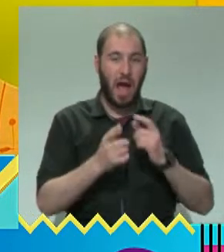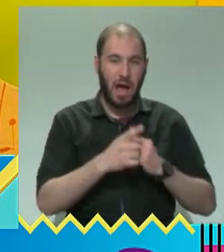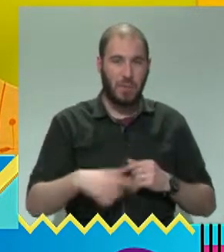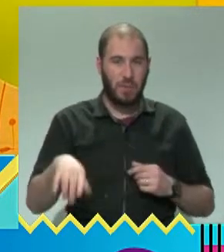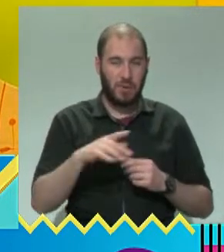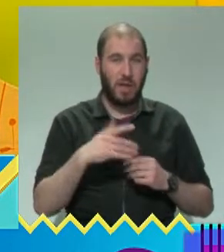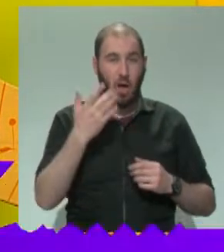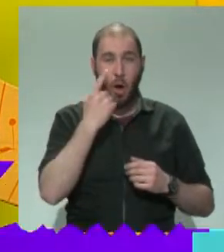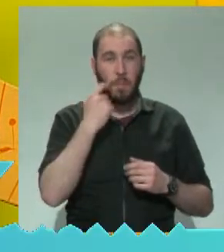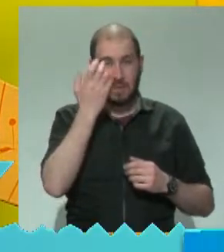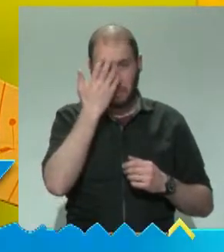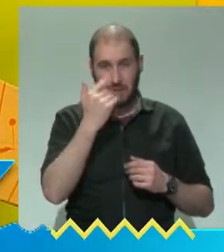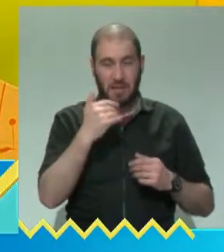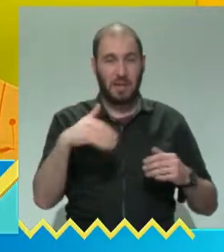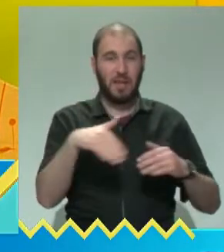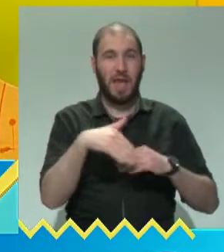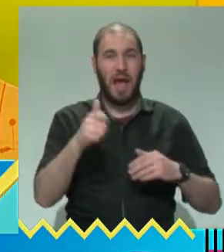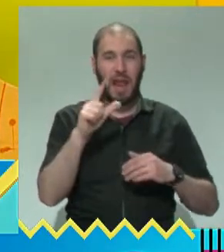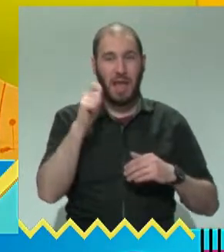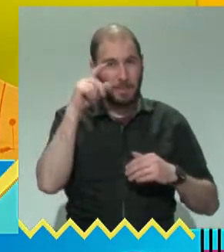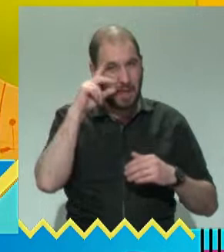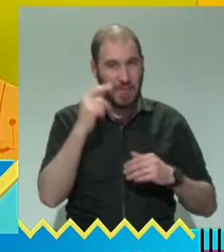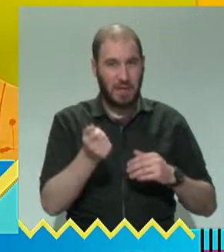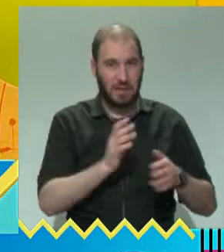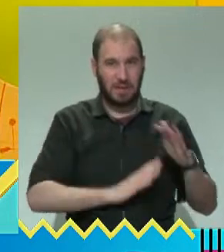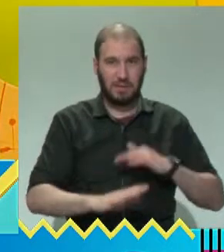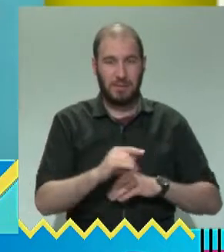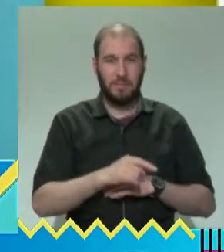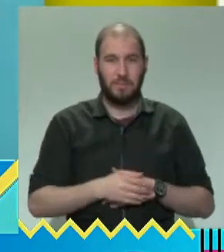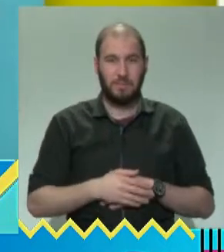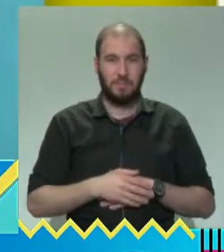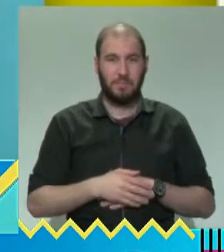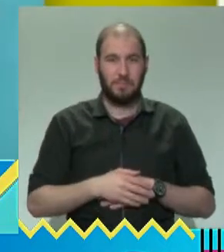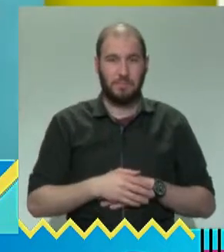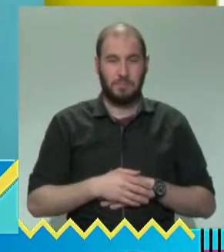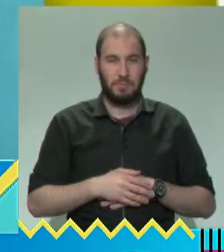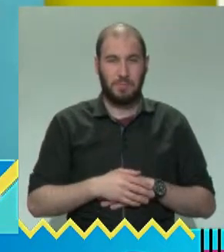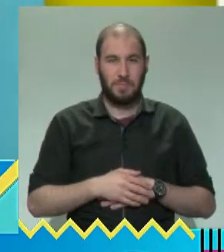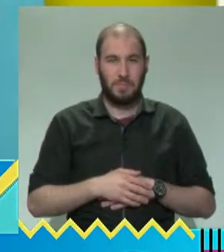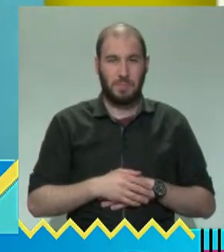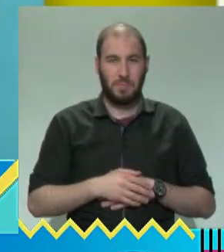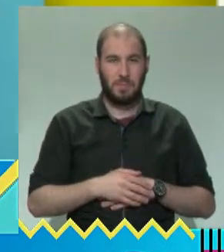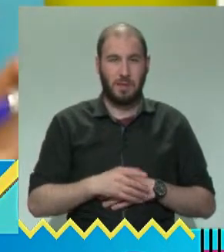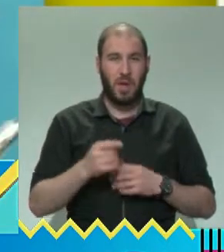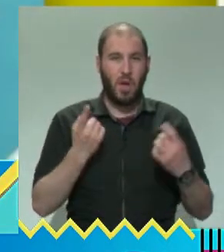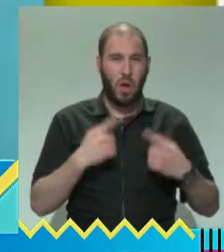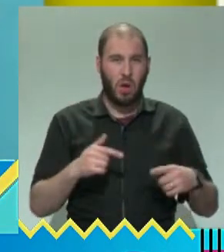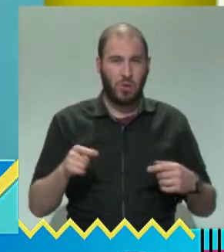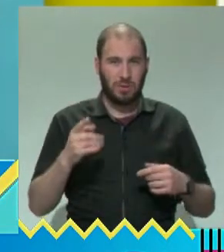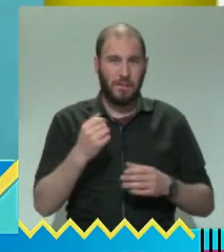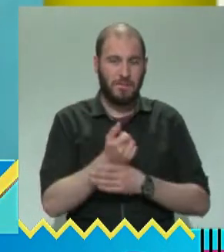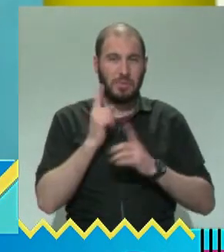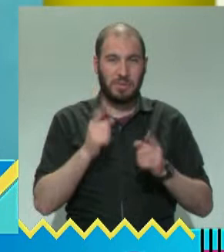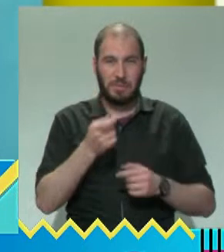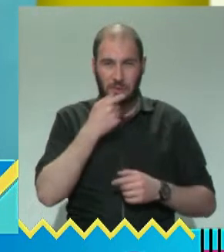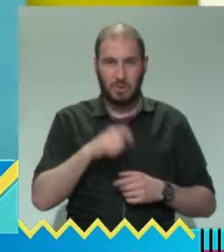El General San Martín hizo la Alameda. Bien. Uno de las cosas por las que se la conoce también la